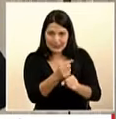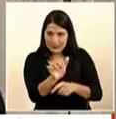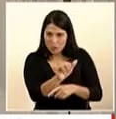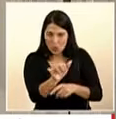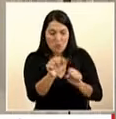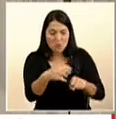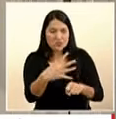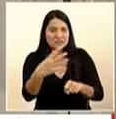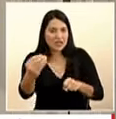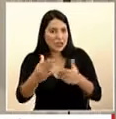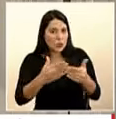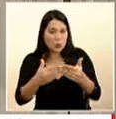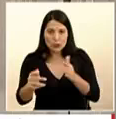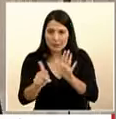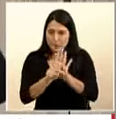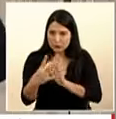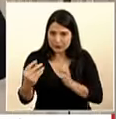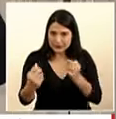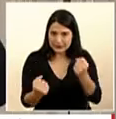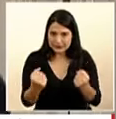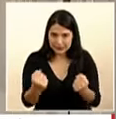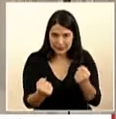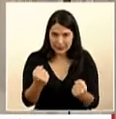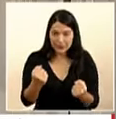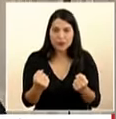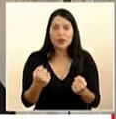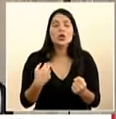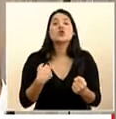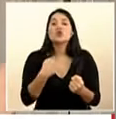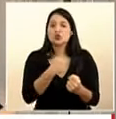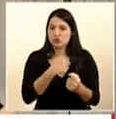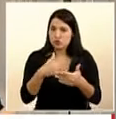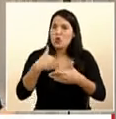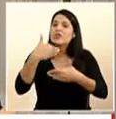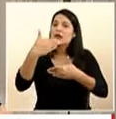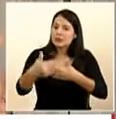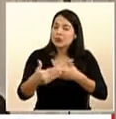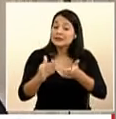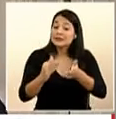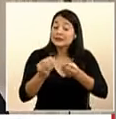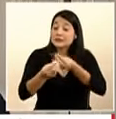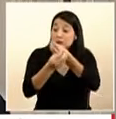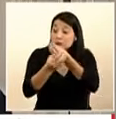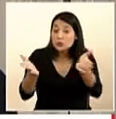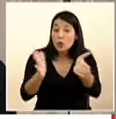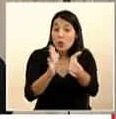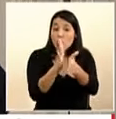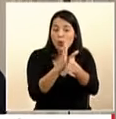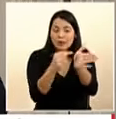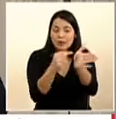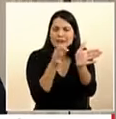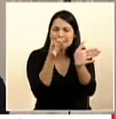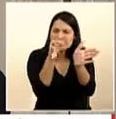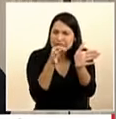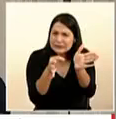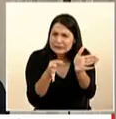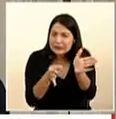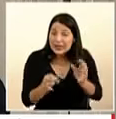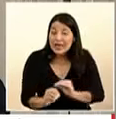directriz y decreto estarán ahí explícitos como ya ha sido hasta el momento cada sector podrá remitirse